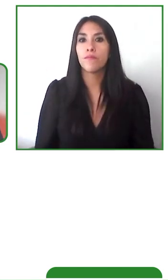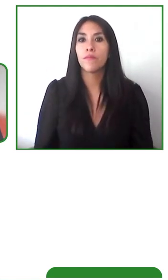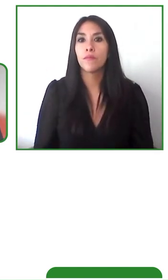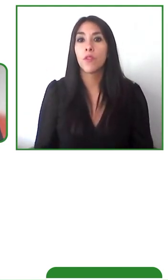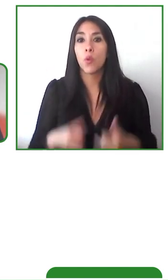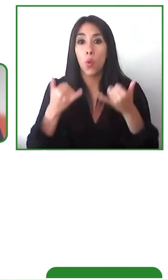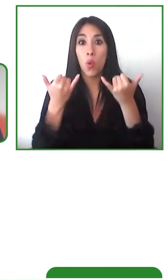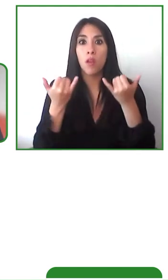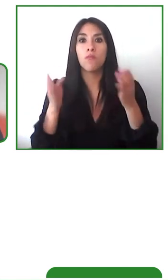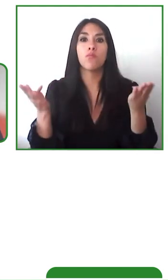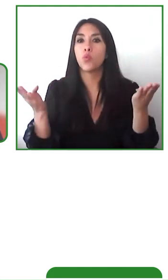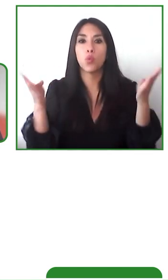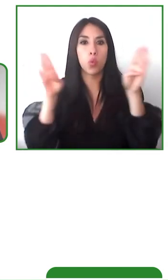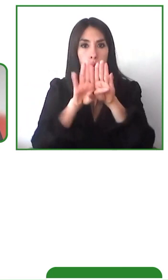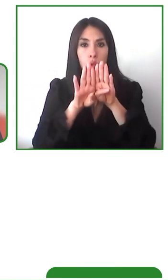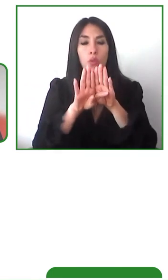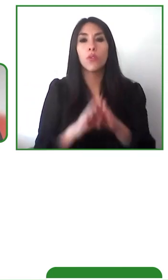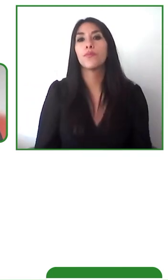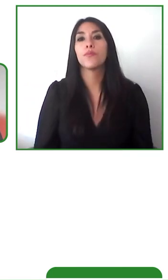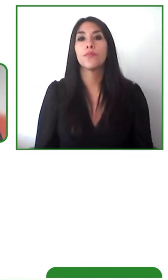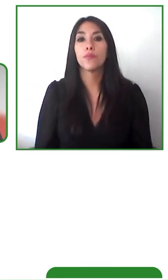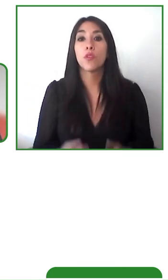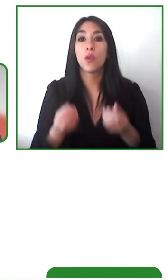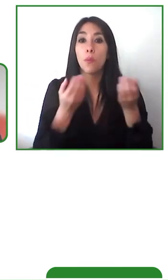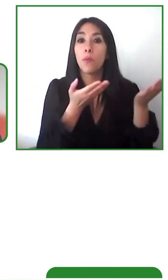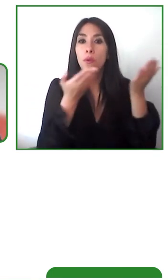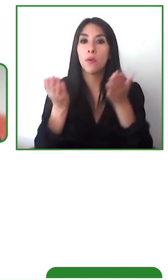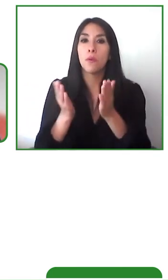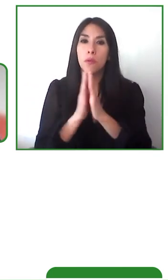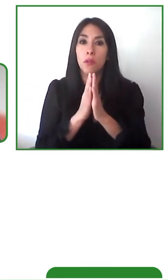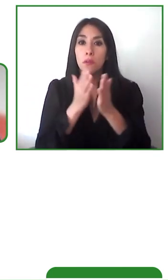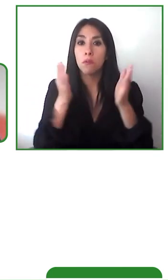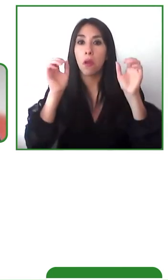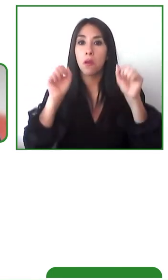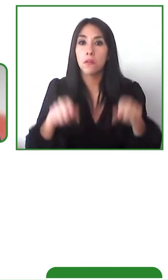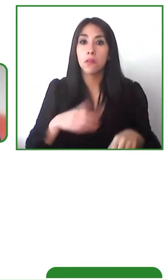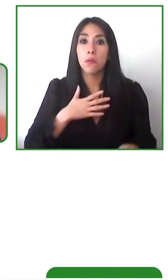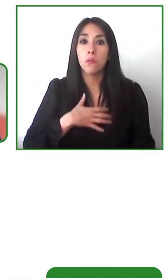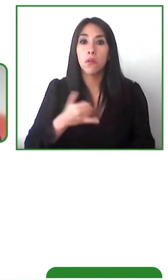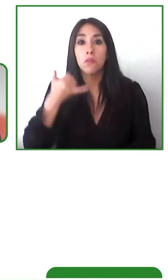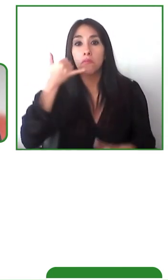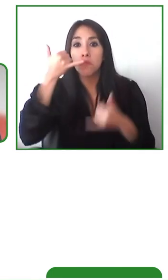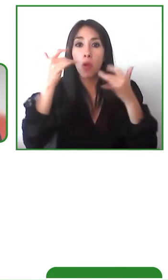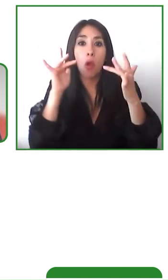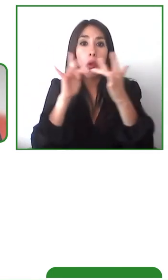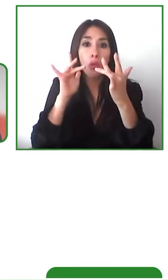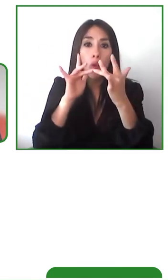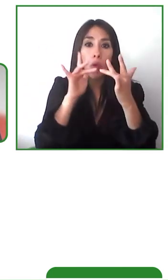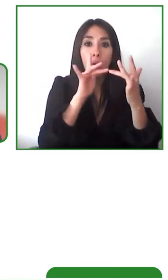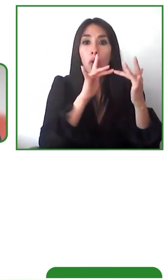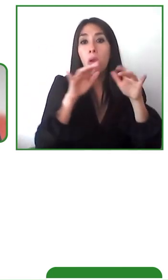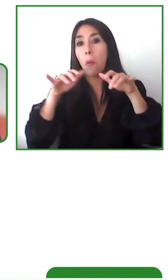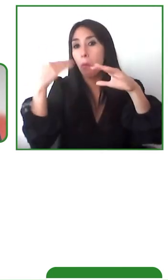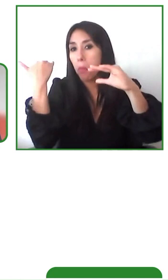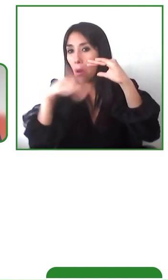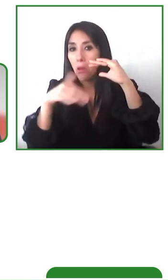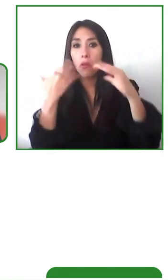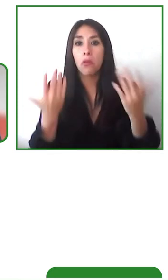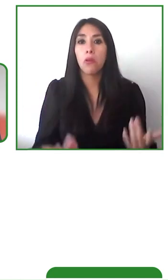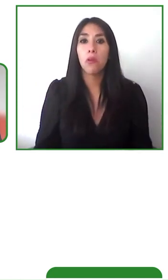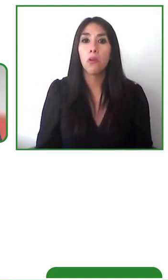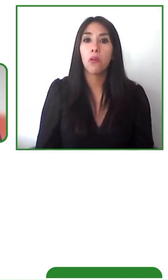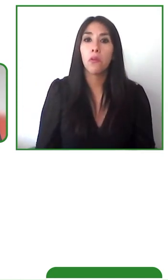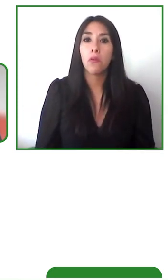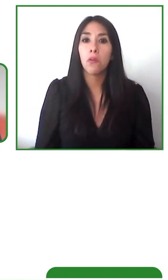les invitamos a que entren en contacto con Glenda, con Faustino, con Tommy y